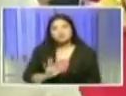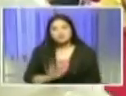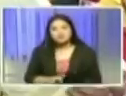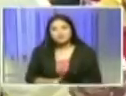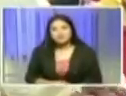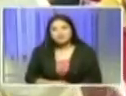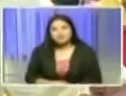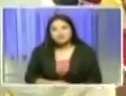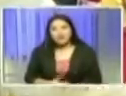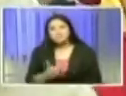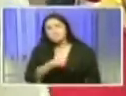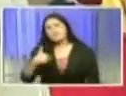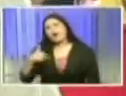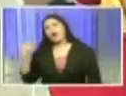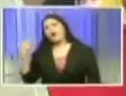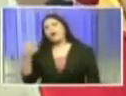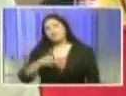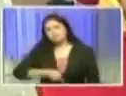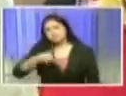El más malote, pues.